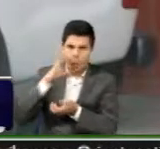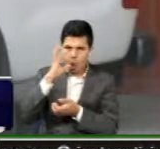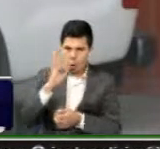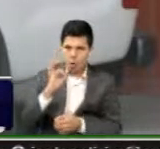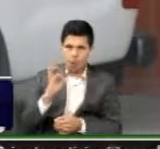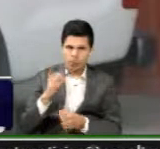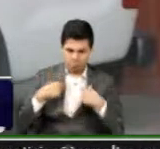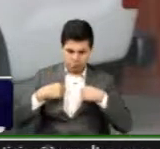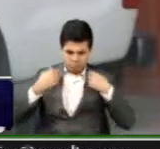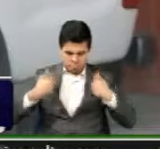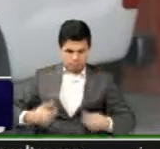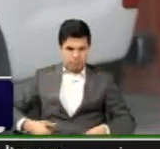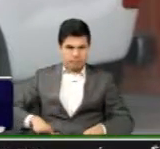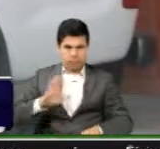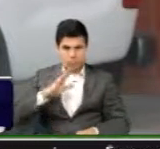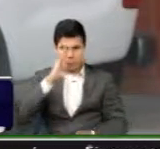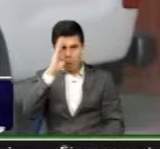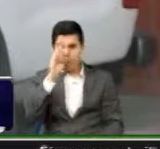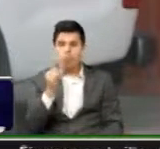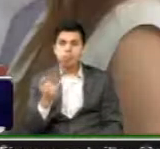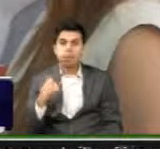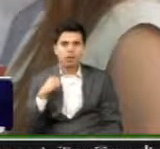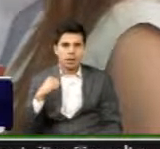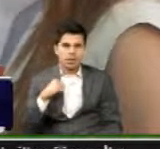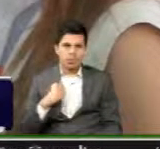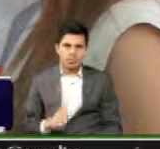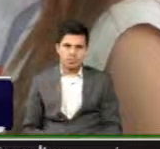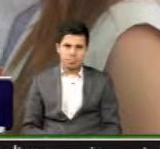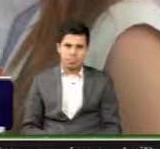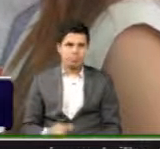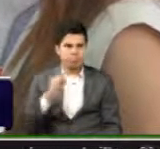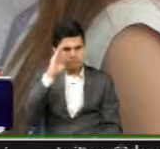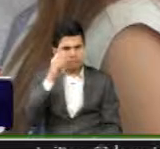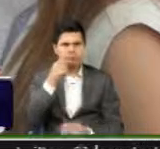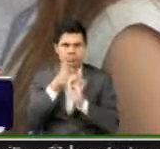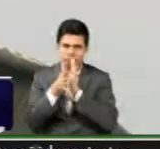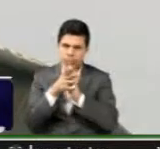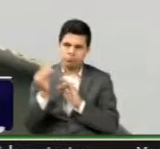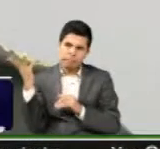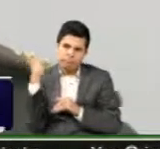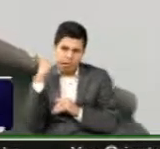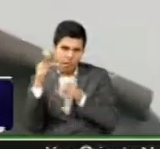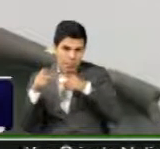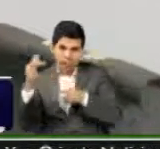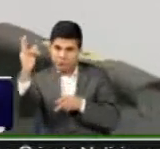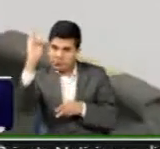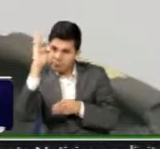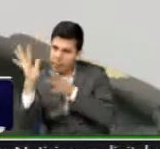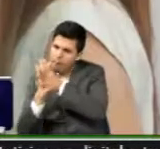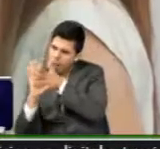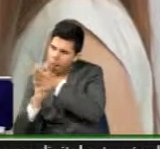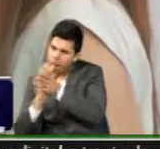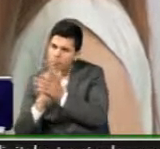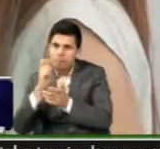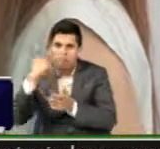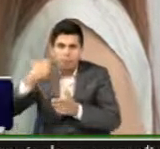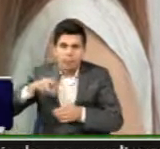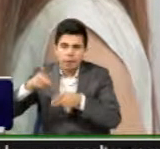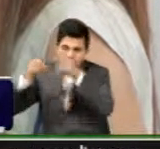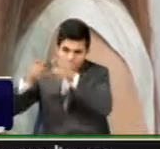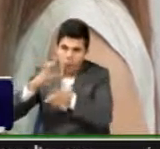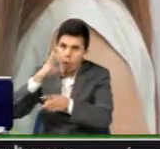portaban prendas de uso privativo de la policía. La policía aseguró que los indicios y testimonios claves del caso apuntan a que la hipótesis